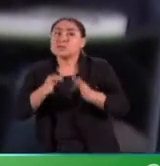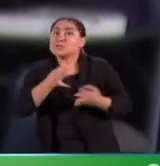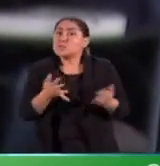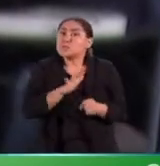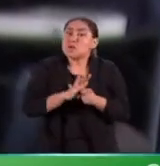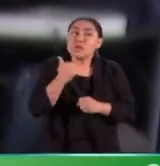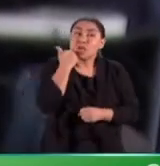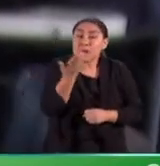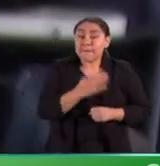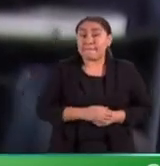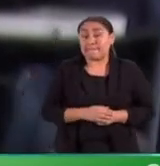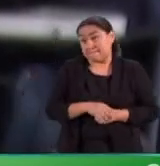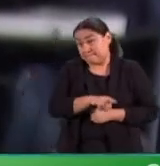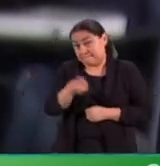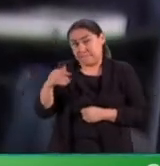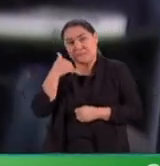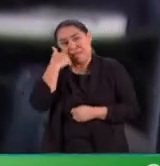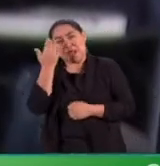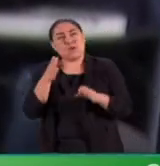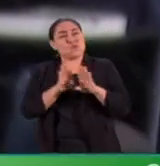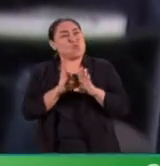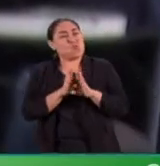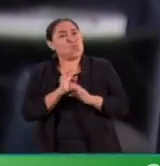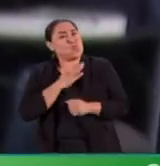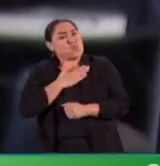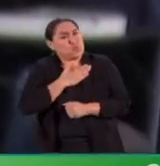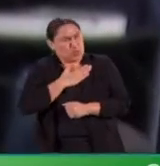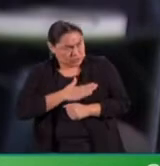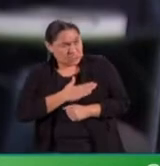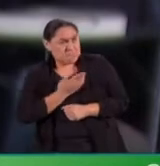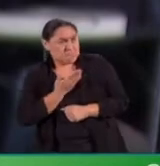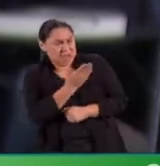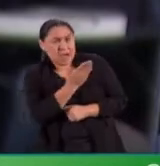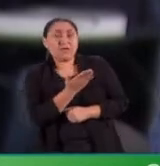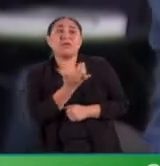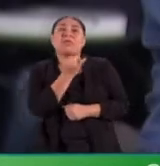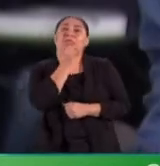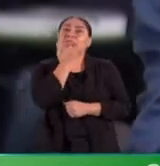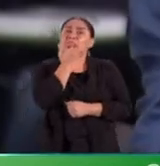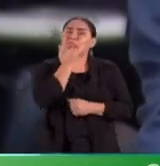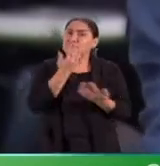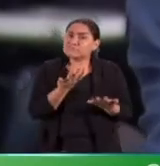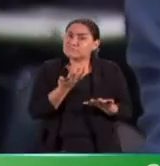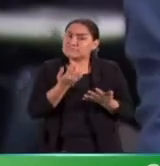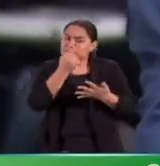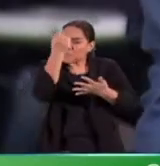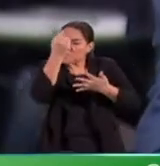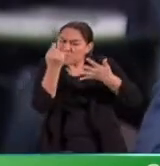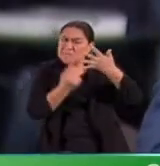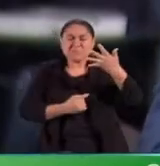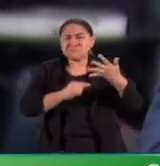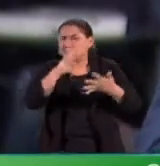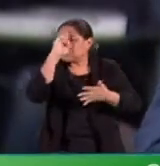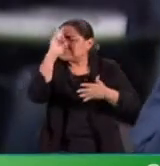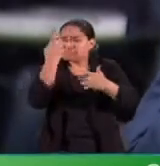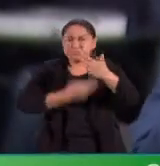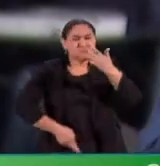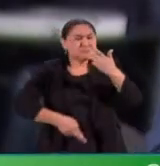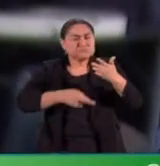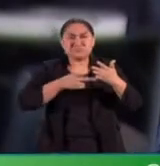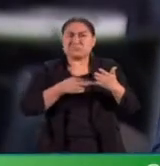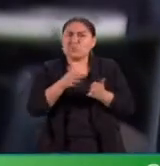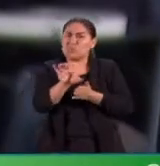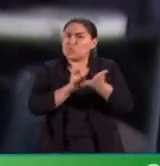Si queremos justicia, se han violado todos los preceptos legales, se ha violado